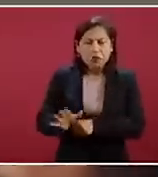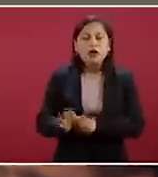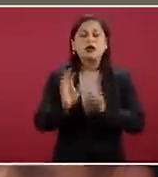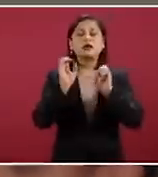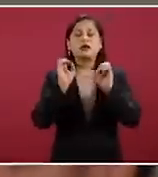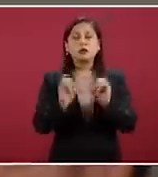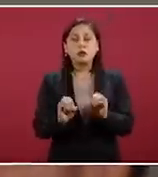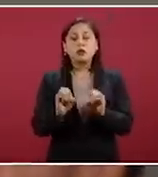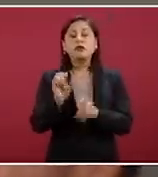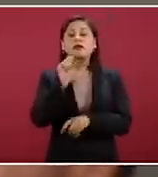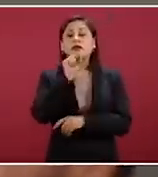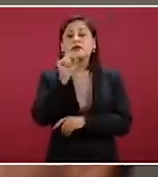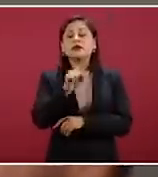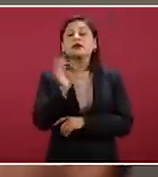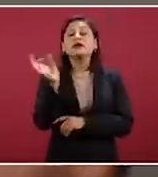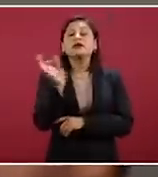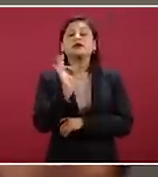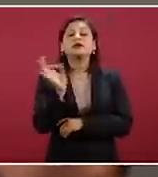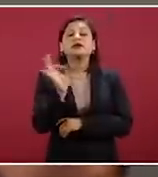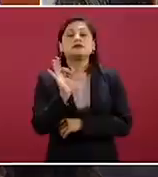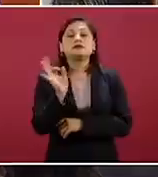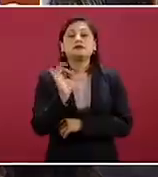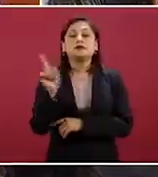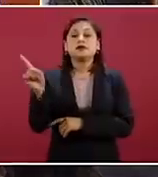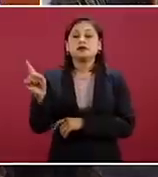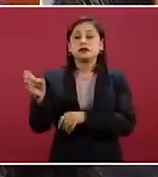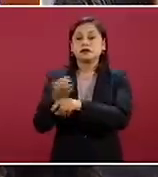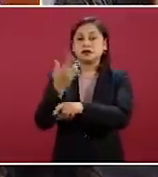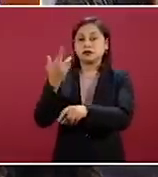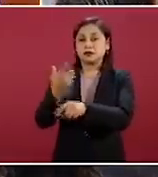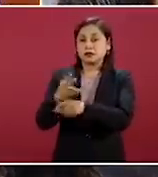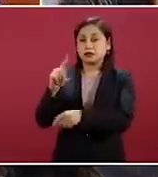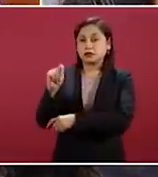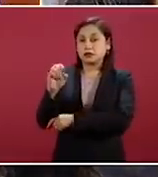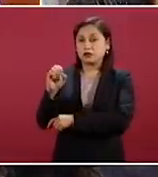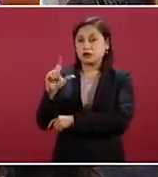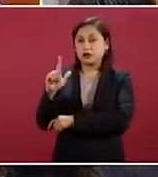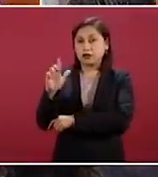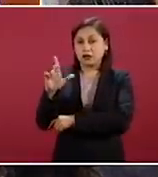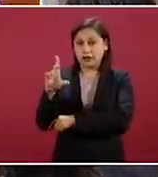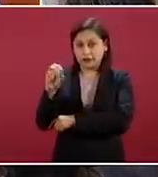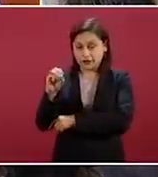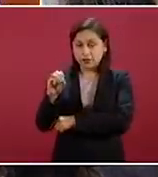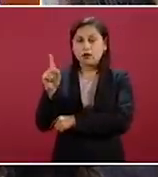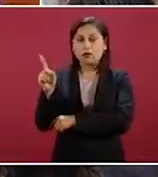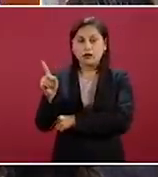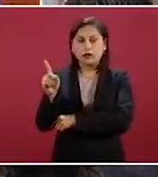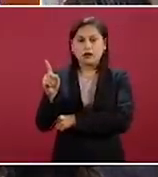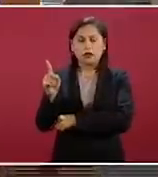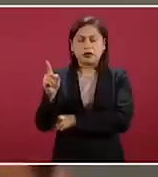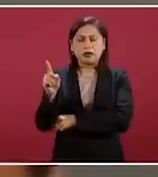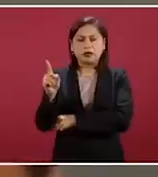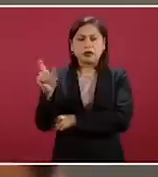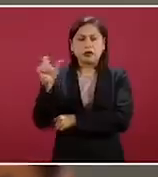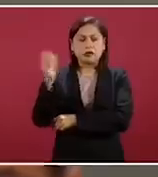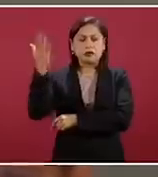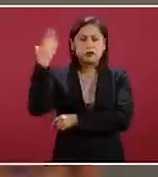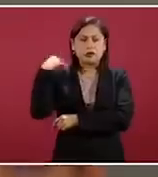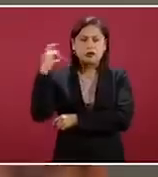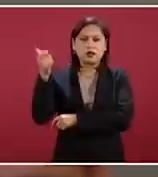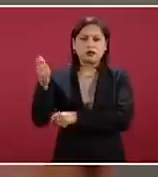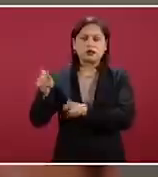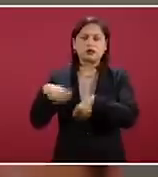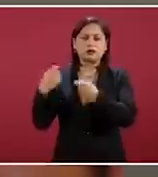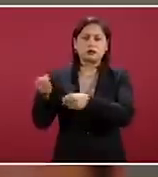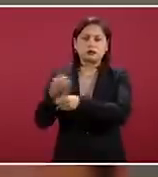que hizo el secretario Víctor Manuel Toledo el día que lo presentó como nuevo secretario de Medio Ambiente a entablar un